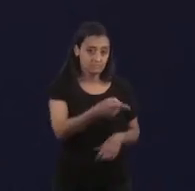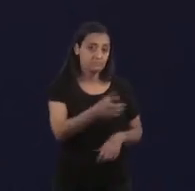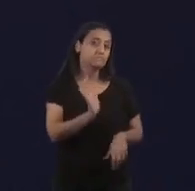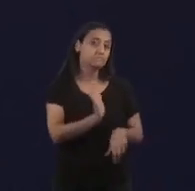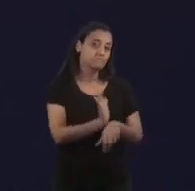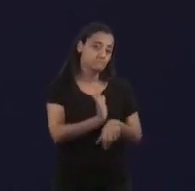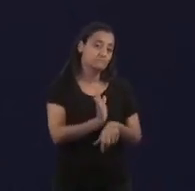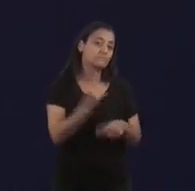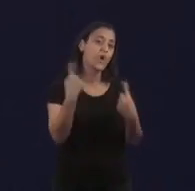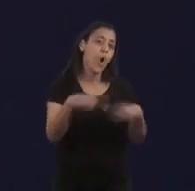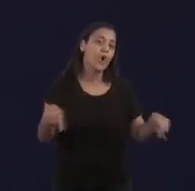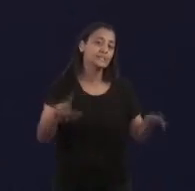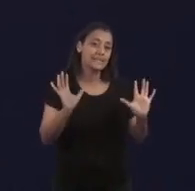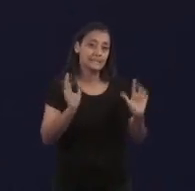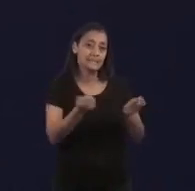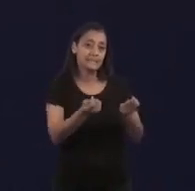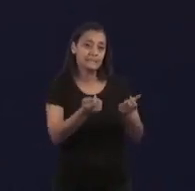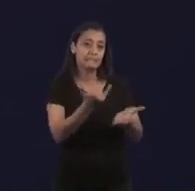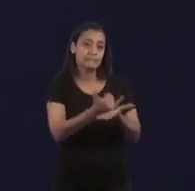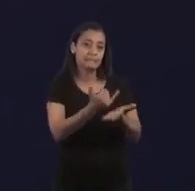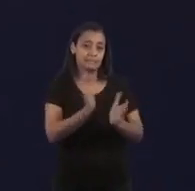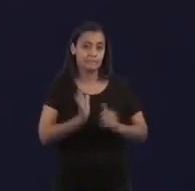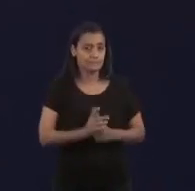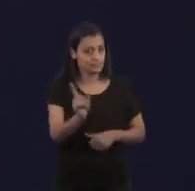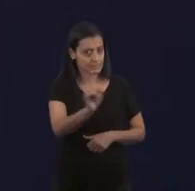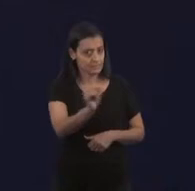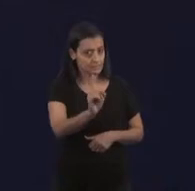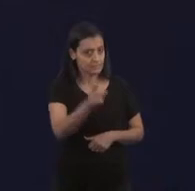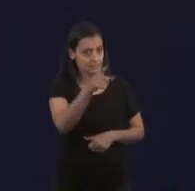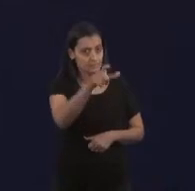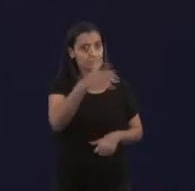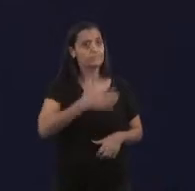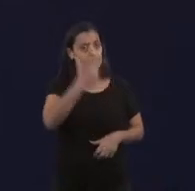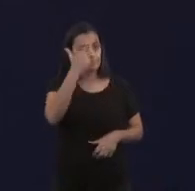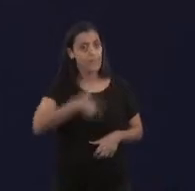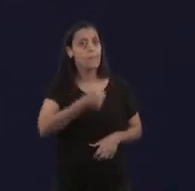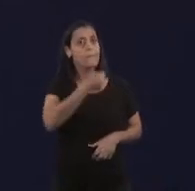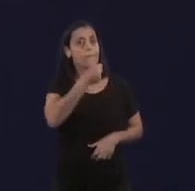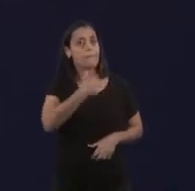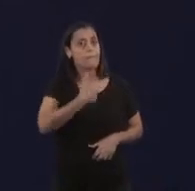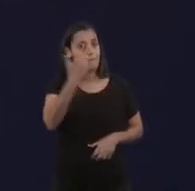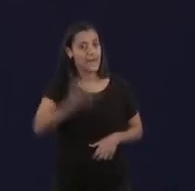pequeñas picardías. No, estoy con la palabra como periodista. Está muy bien.